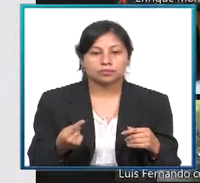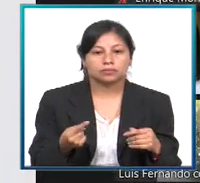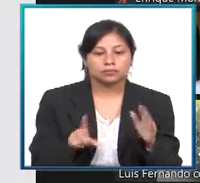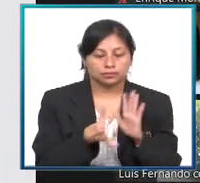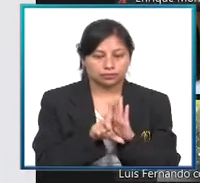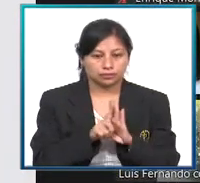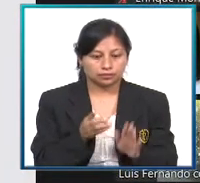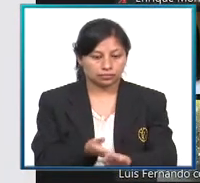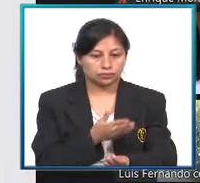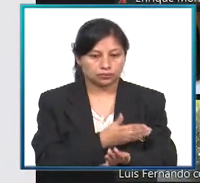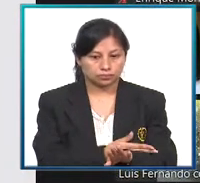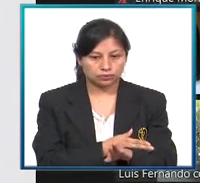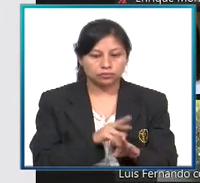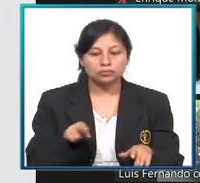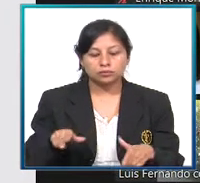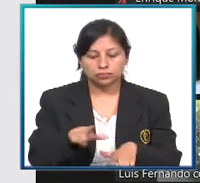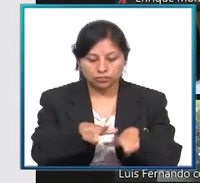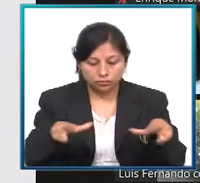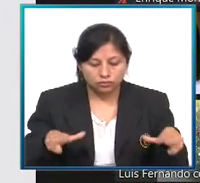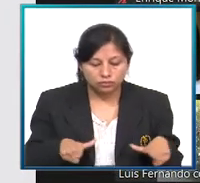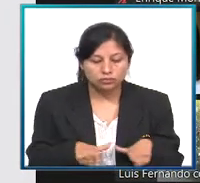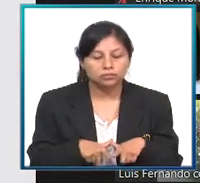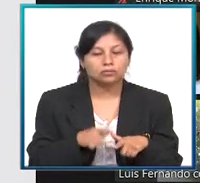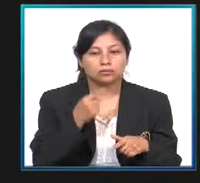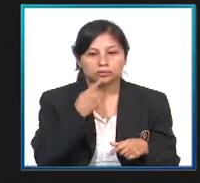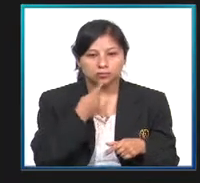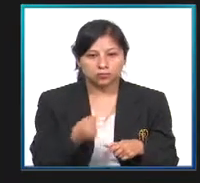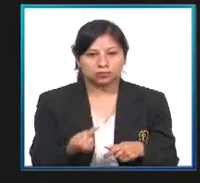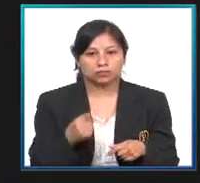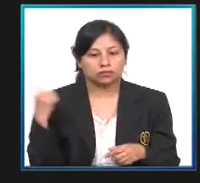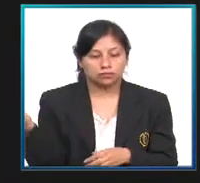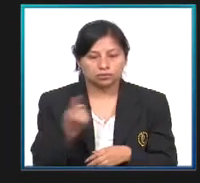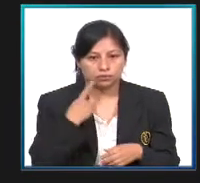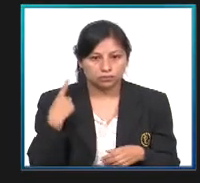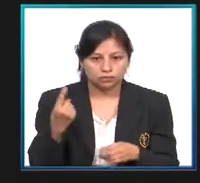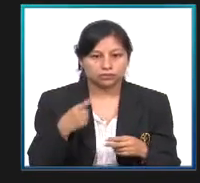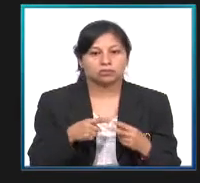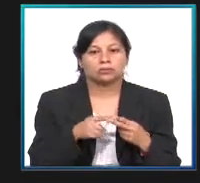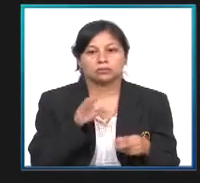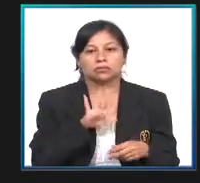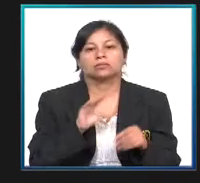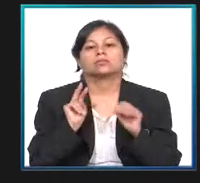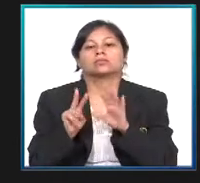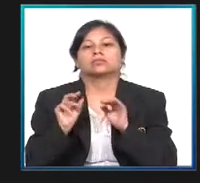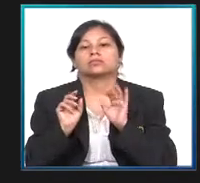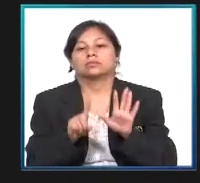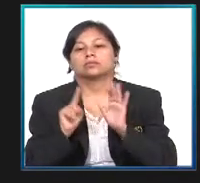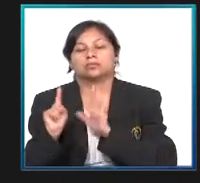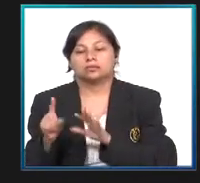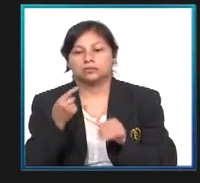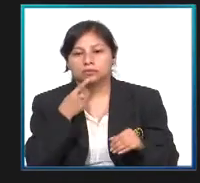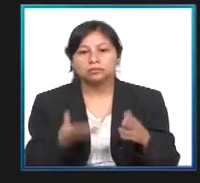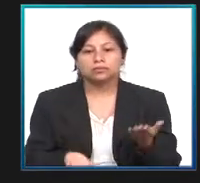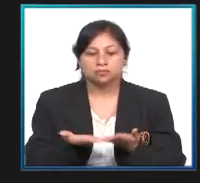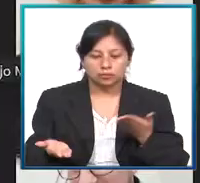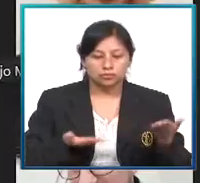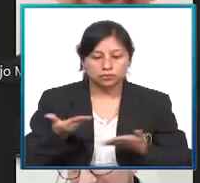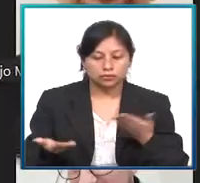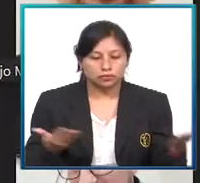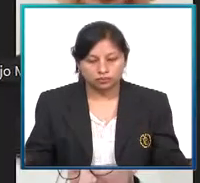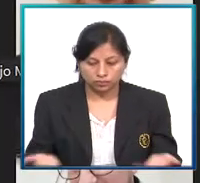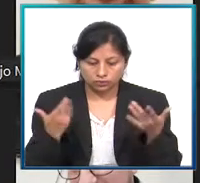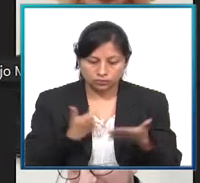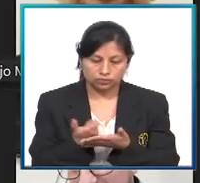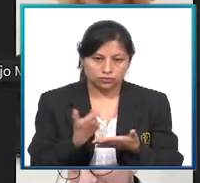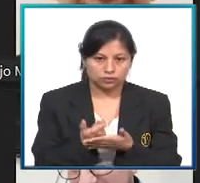Ley Preliminar de Regionalización. El congresista Montano expresó que la importancia de la iniciativa 5766 es que sirve también para la